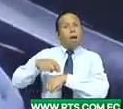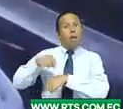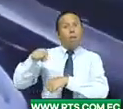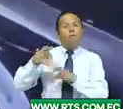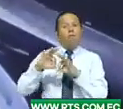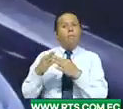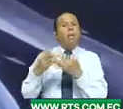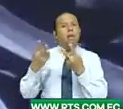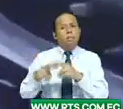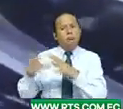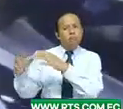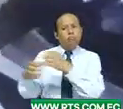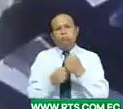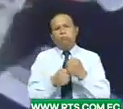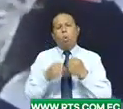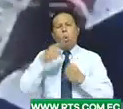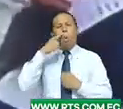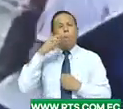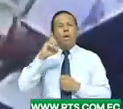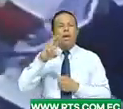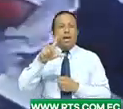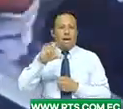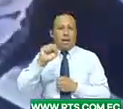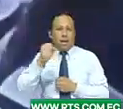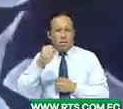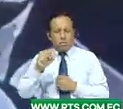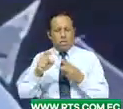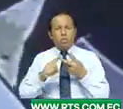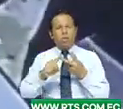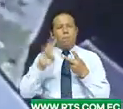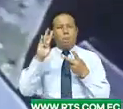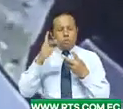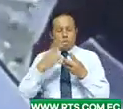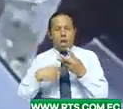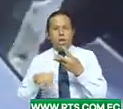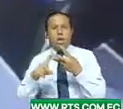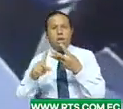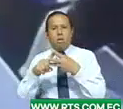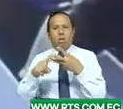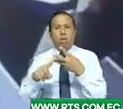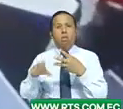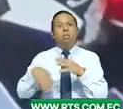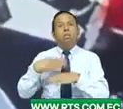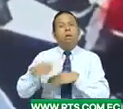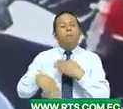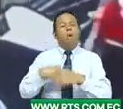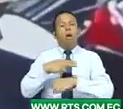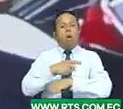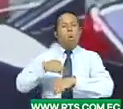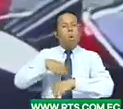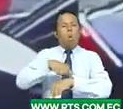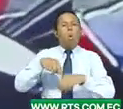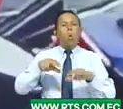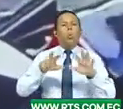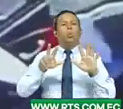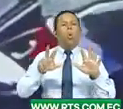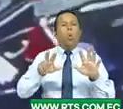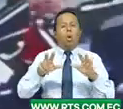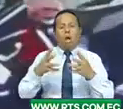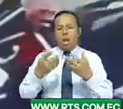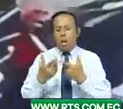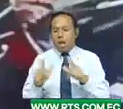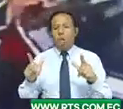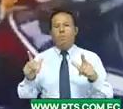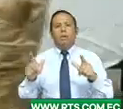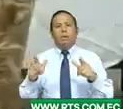provincia de Los Ríos. Carlos Alberto P., su esposa y su hijo fueron dejados 8 horas después. 4 casos en la